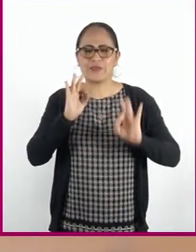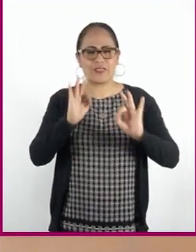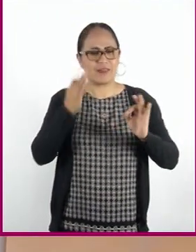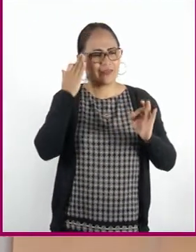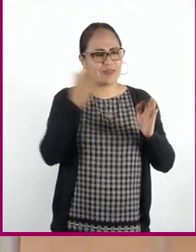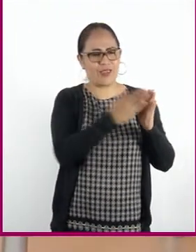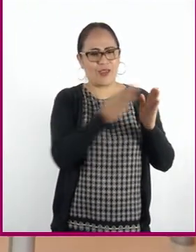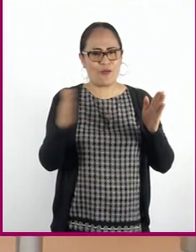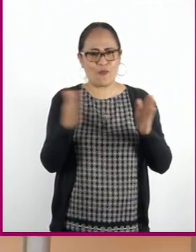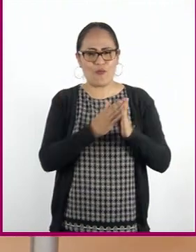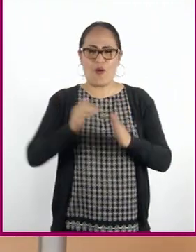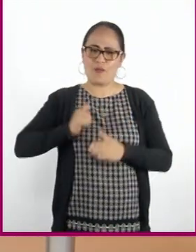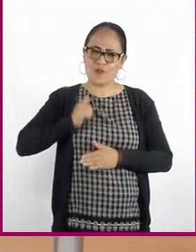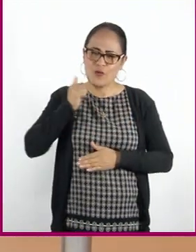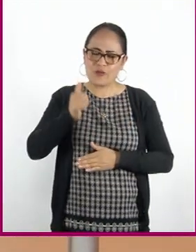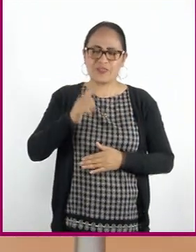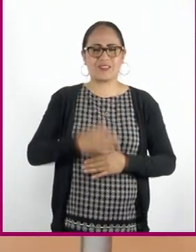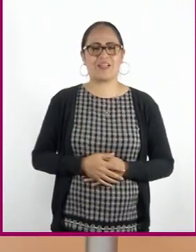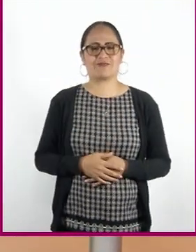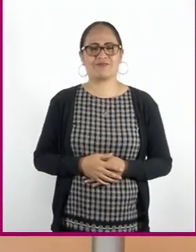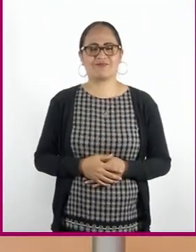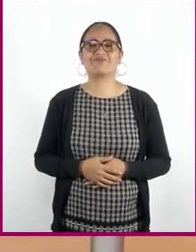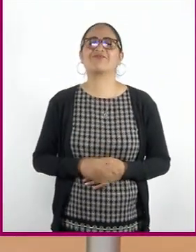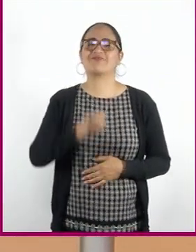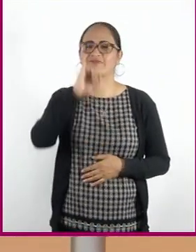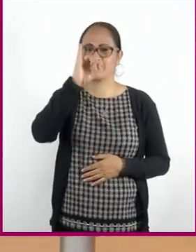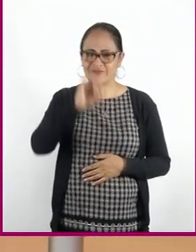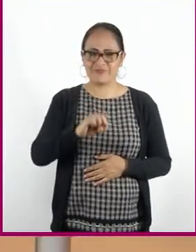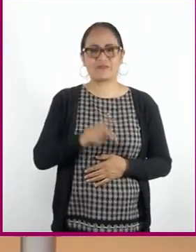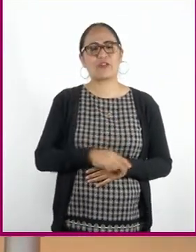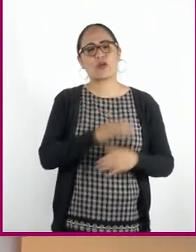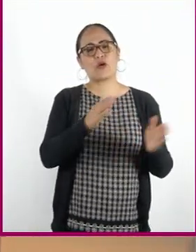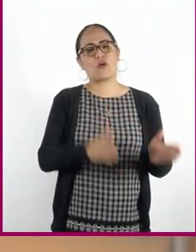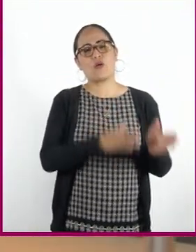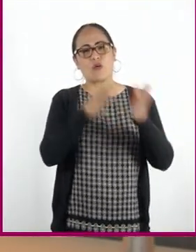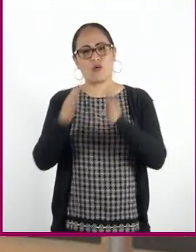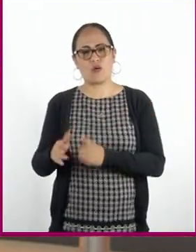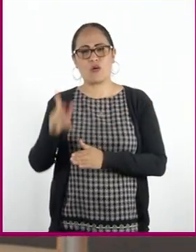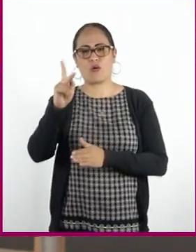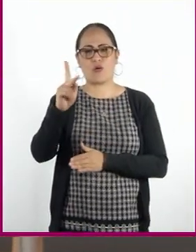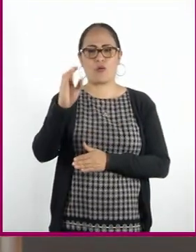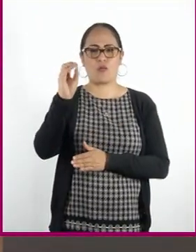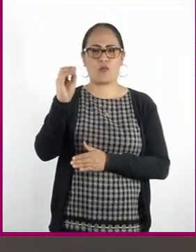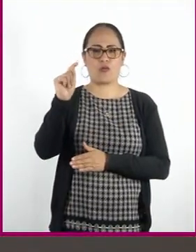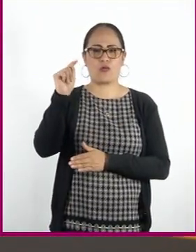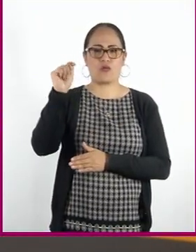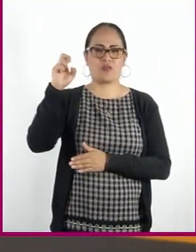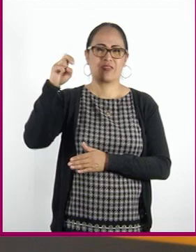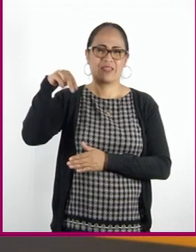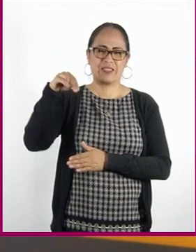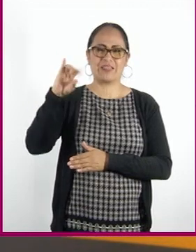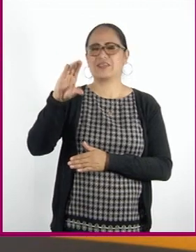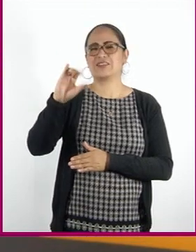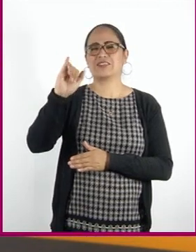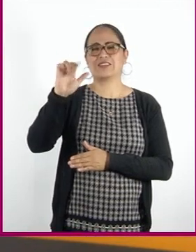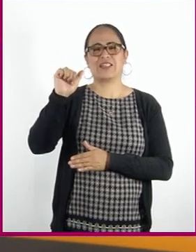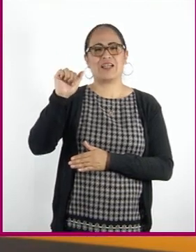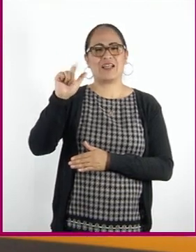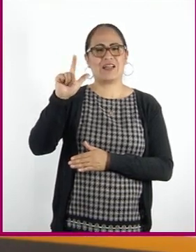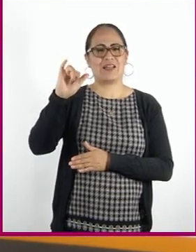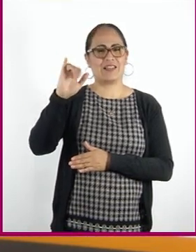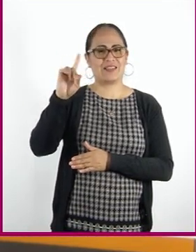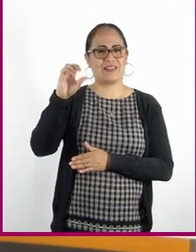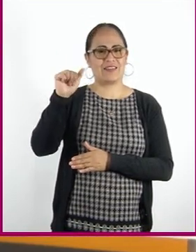Excelente idea, maestro Raúl. Precisamente la segunda potencialidad, representada por los vínculos afectivos, suele